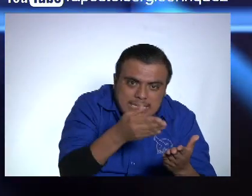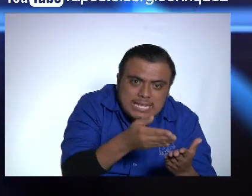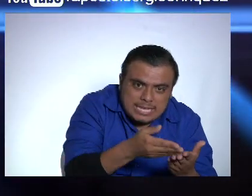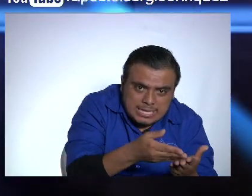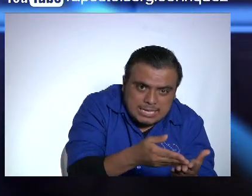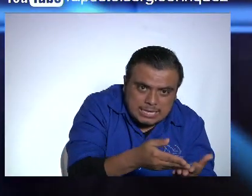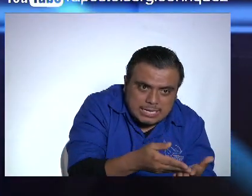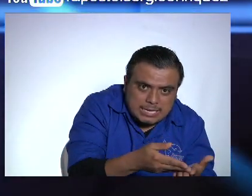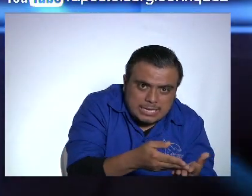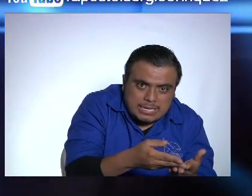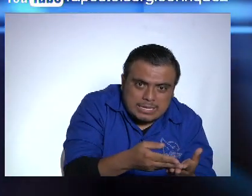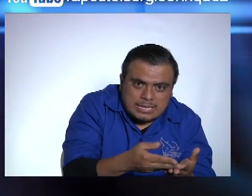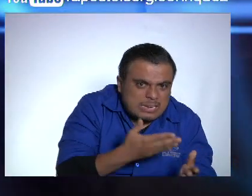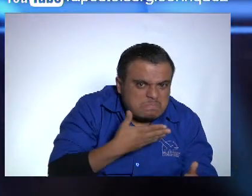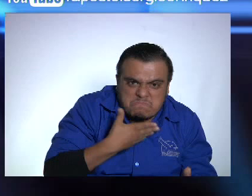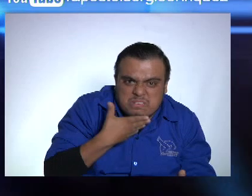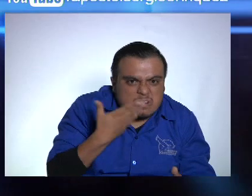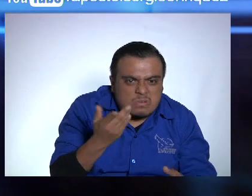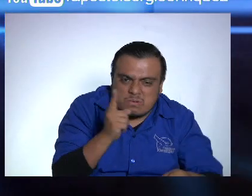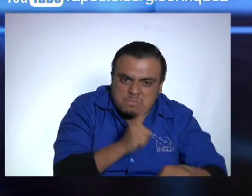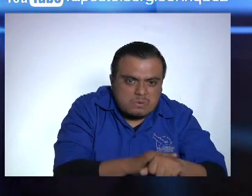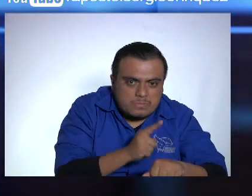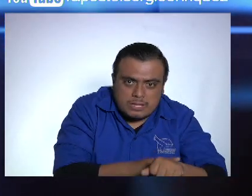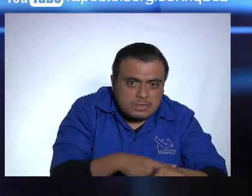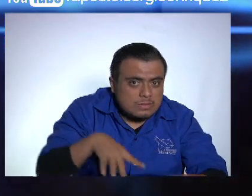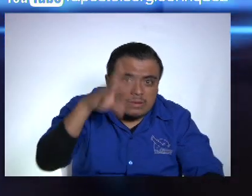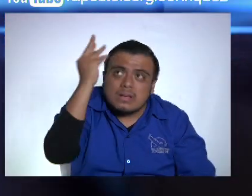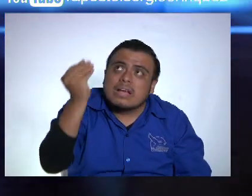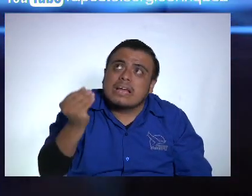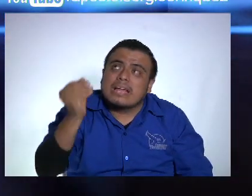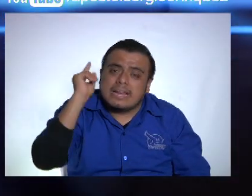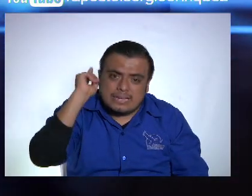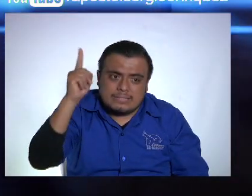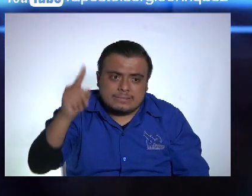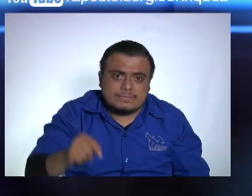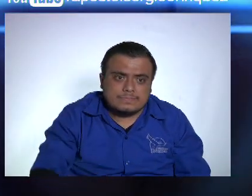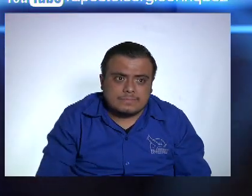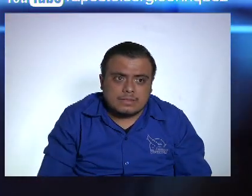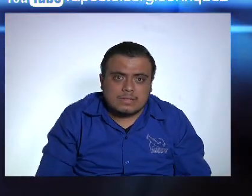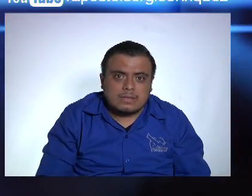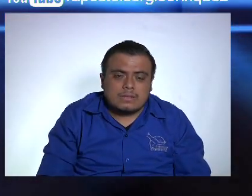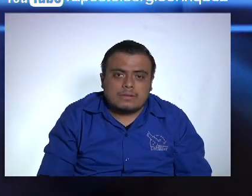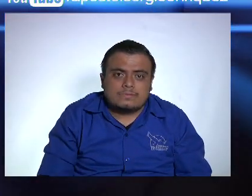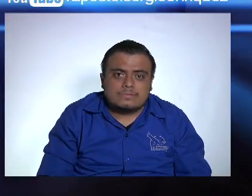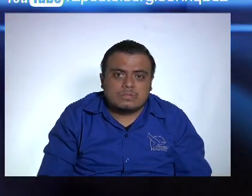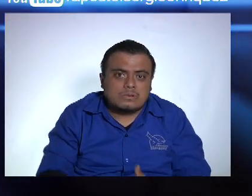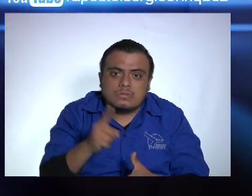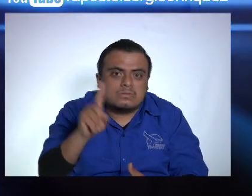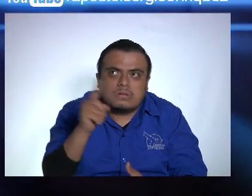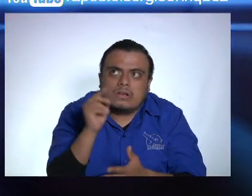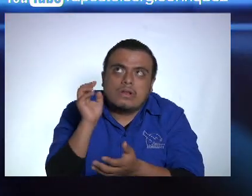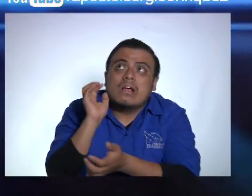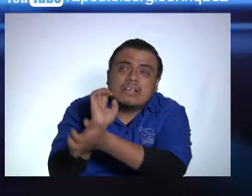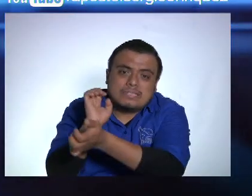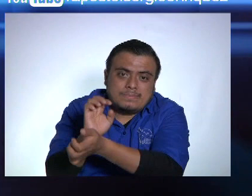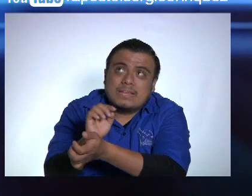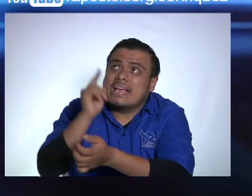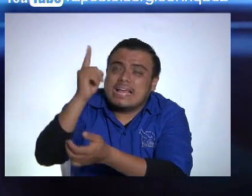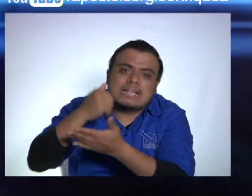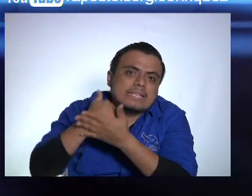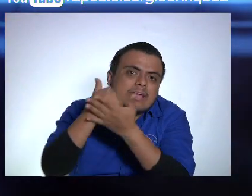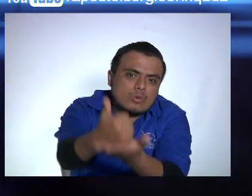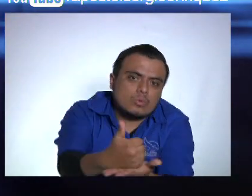del momento. Él es así. Cuando menos lo sientes, Él está